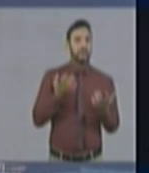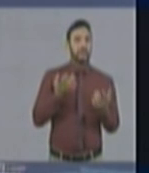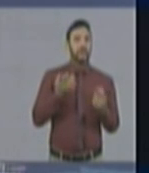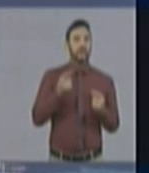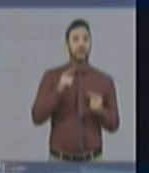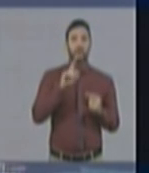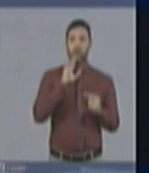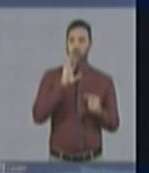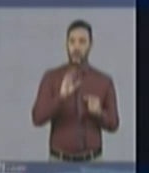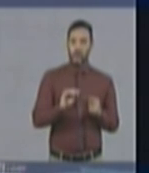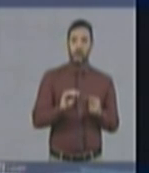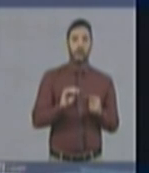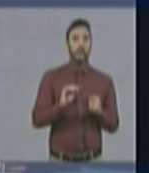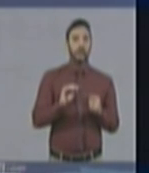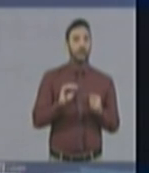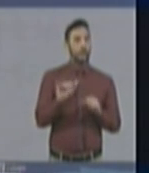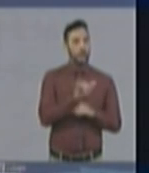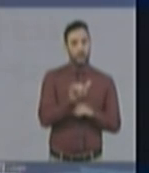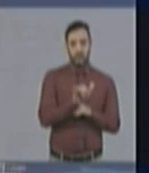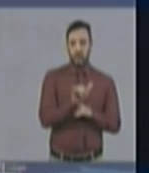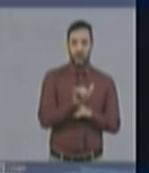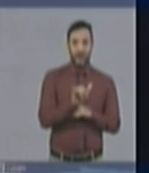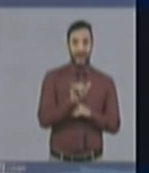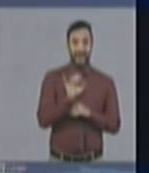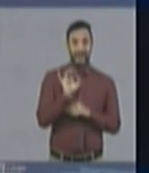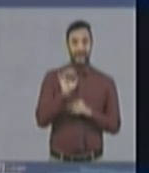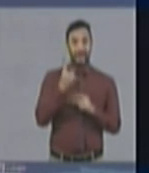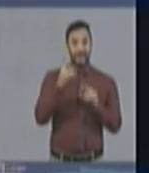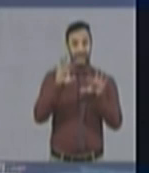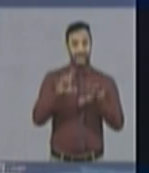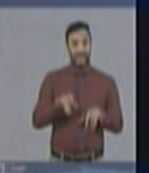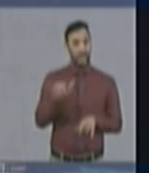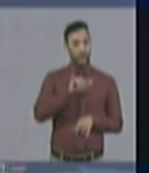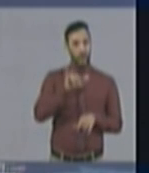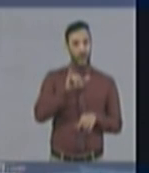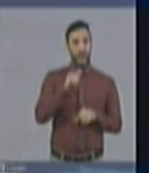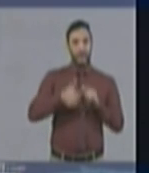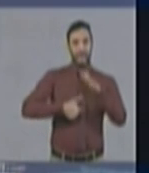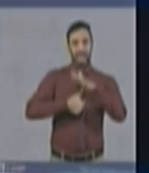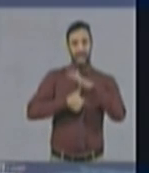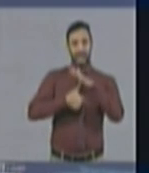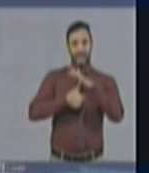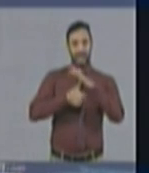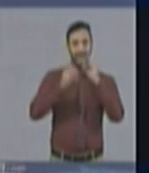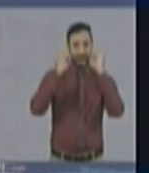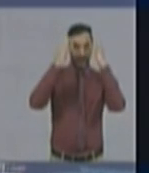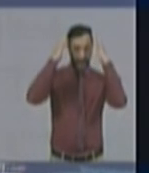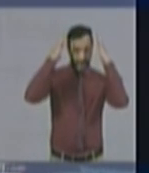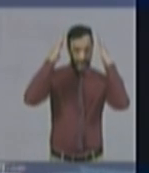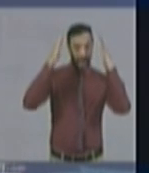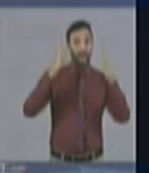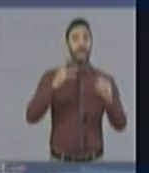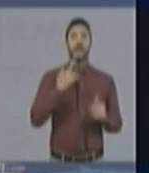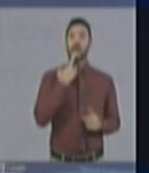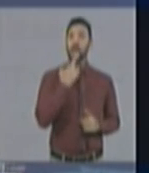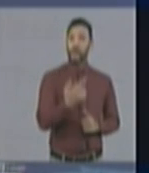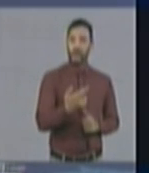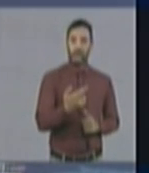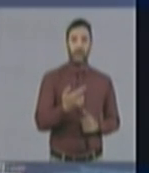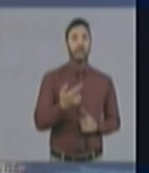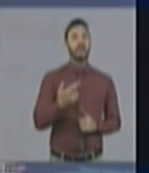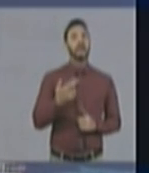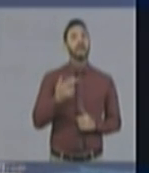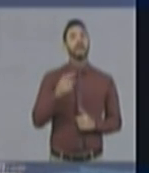Mercedes, igualmente, como hizo el presidente, compañero Miguel Díaz-Canel, reconoció la respuesta. Una respuesta que fue